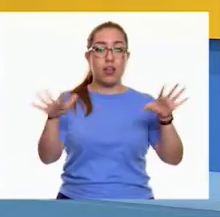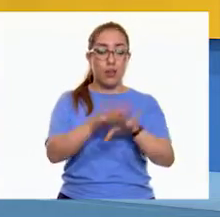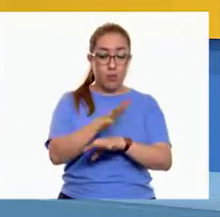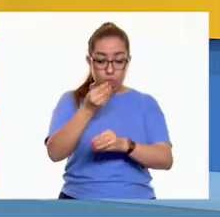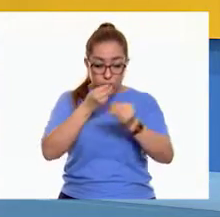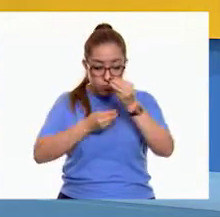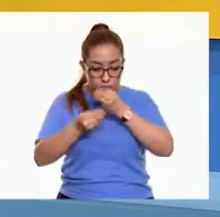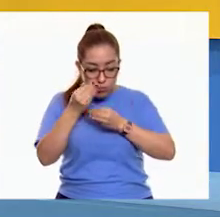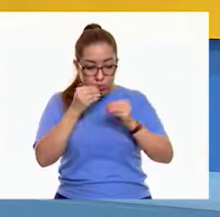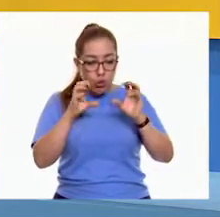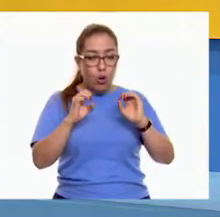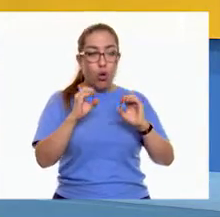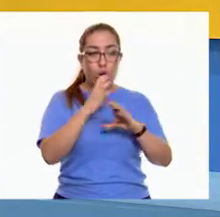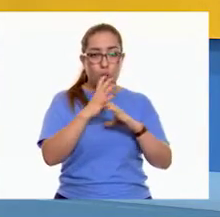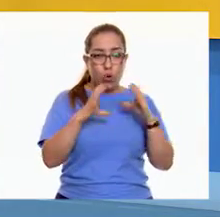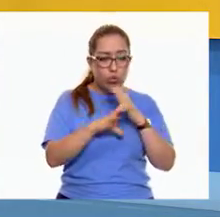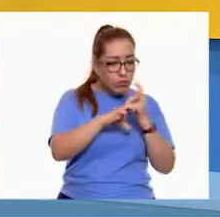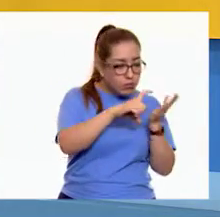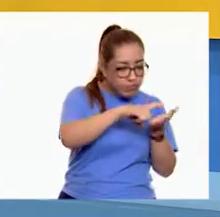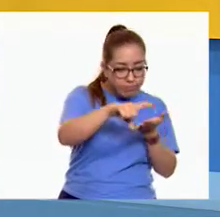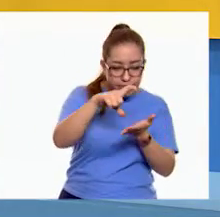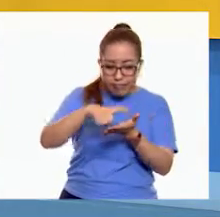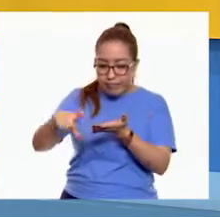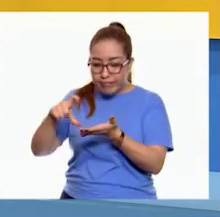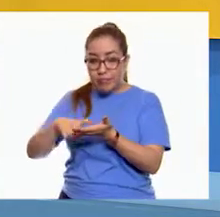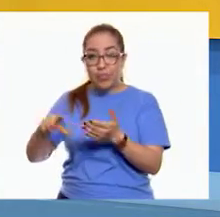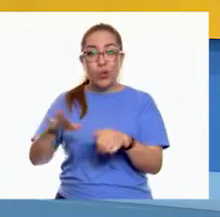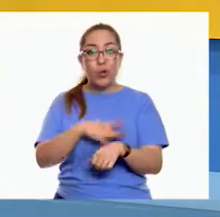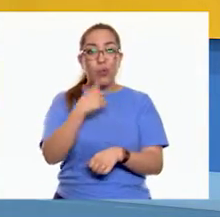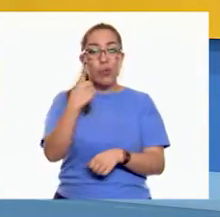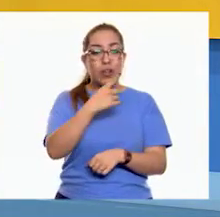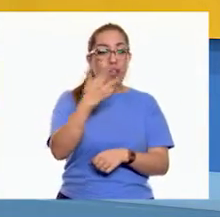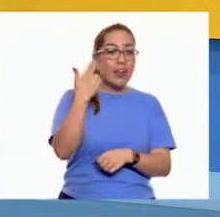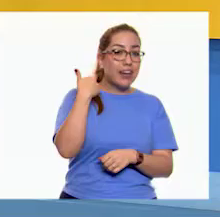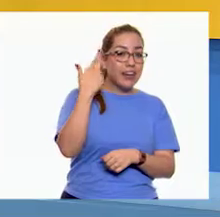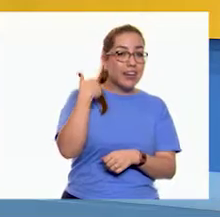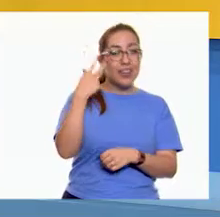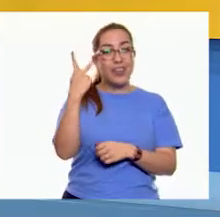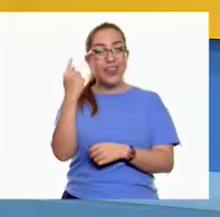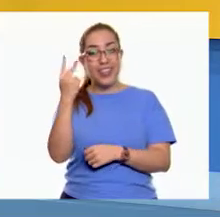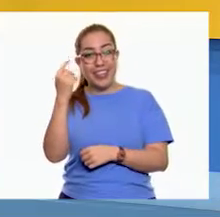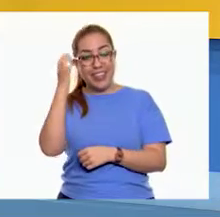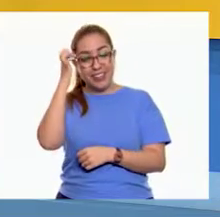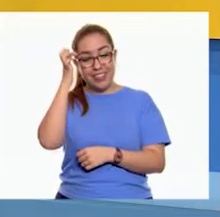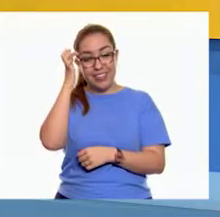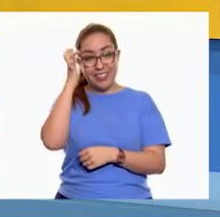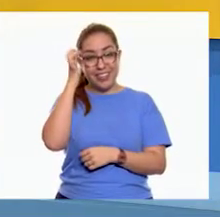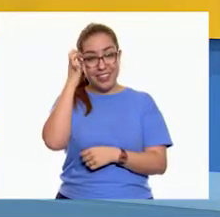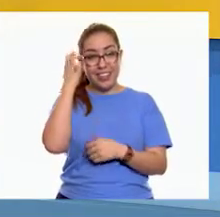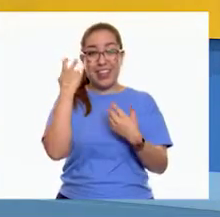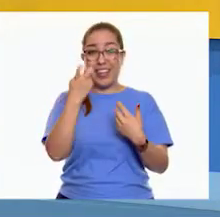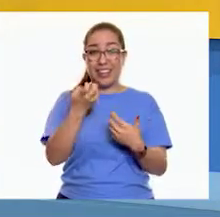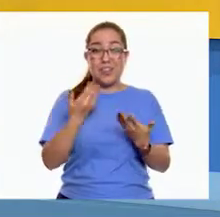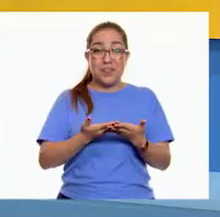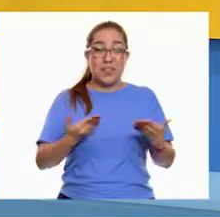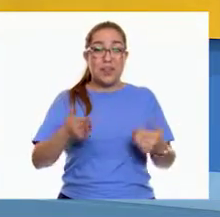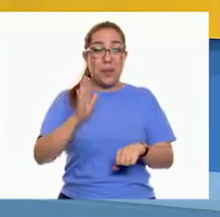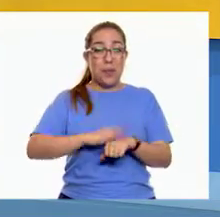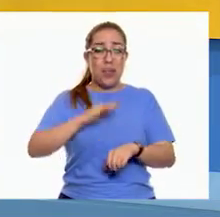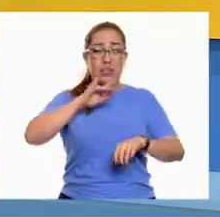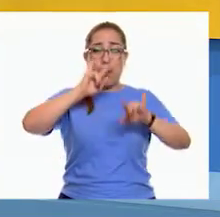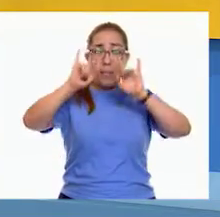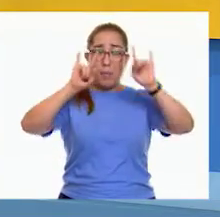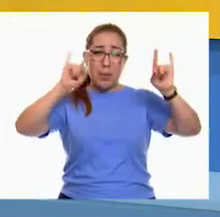las personas, porque tanto la radio como la tele se volvieron escaparates para una avalancha de anuncios publicitarios